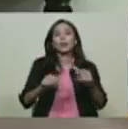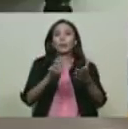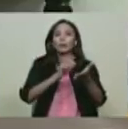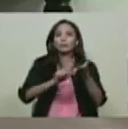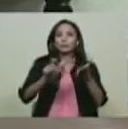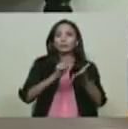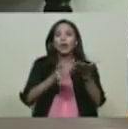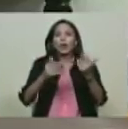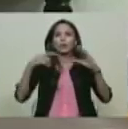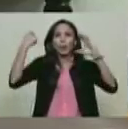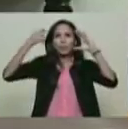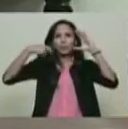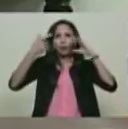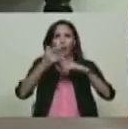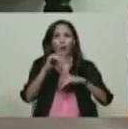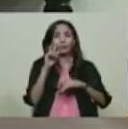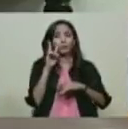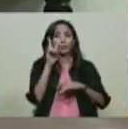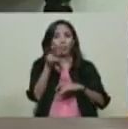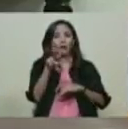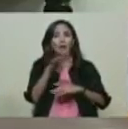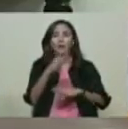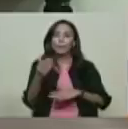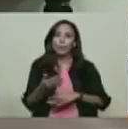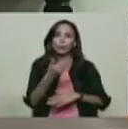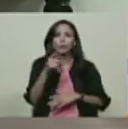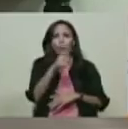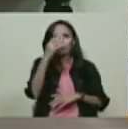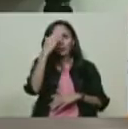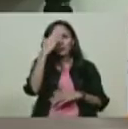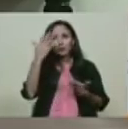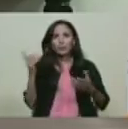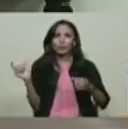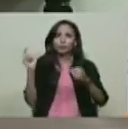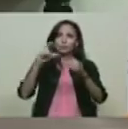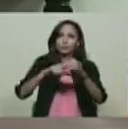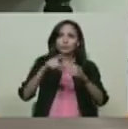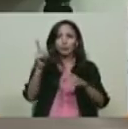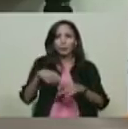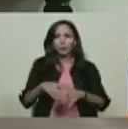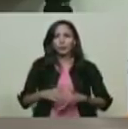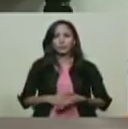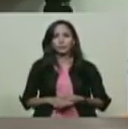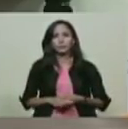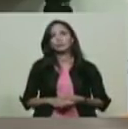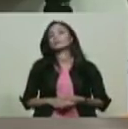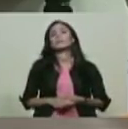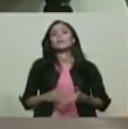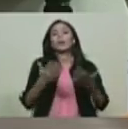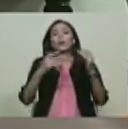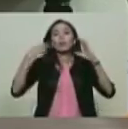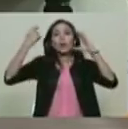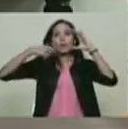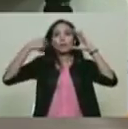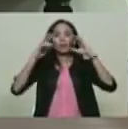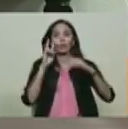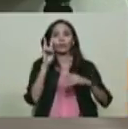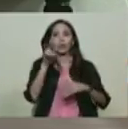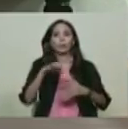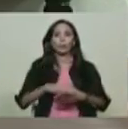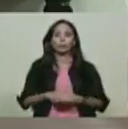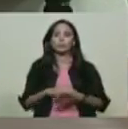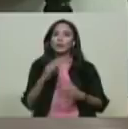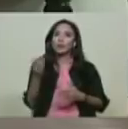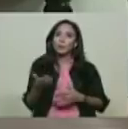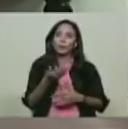el video del sistema BQR, es importante para que ustedes se incorporen. Atención, pues, voy a pasar el video para que ustedes